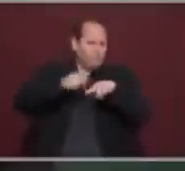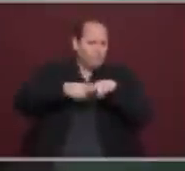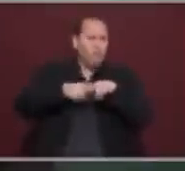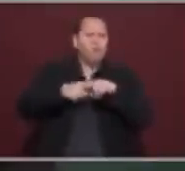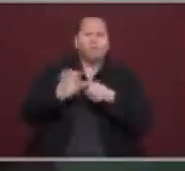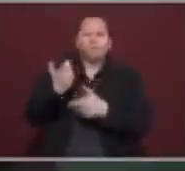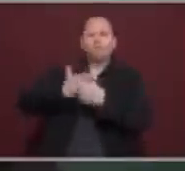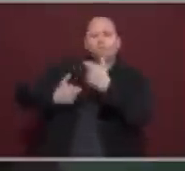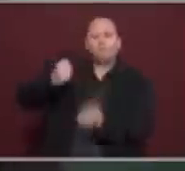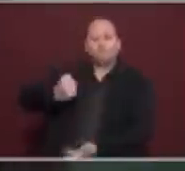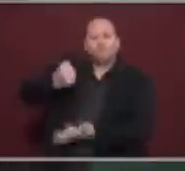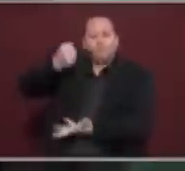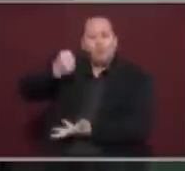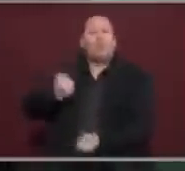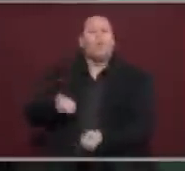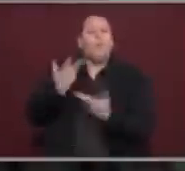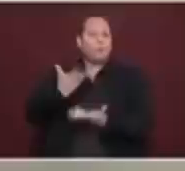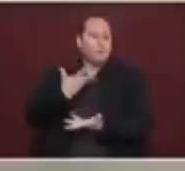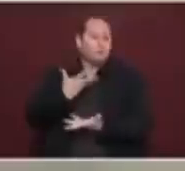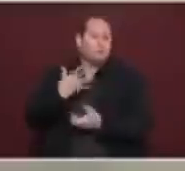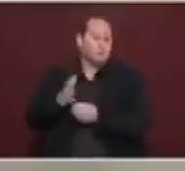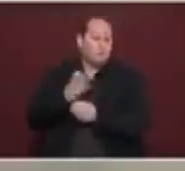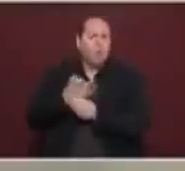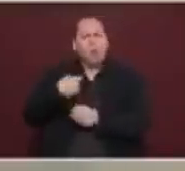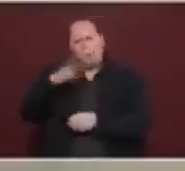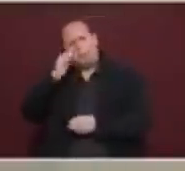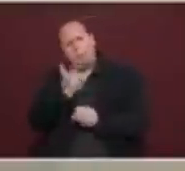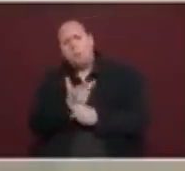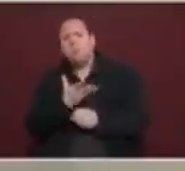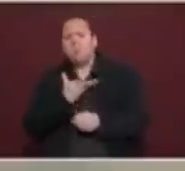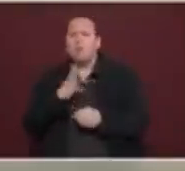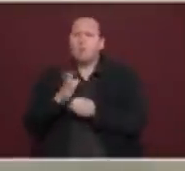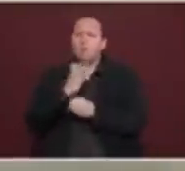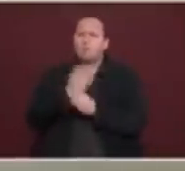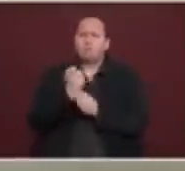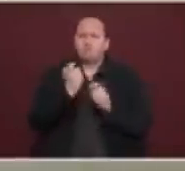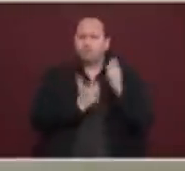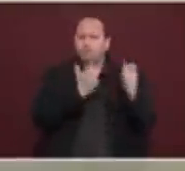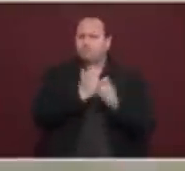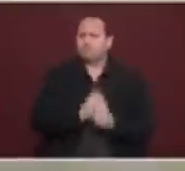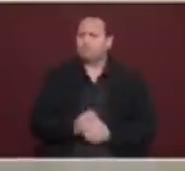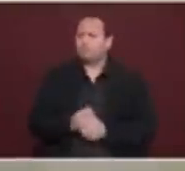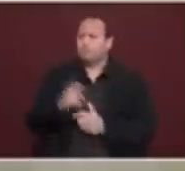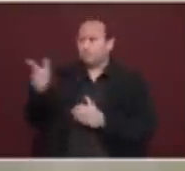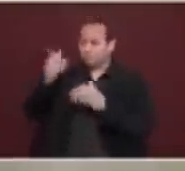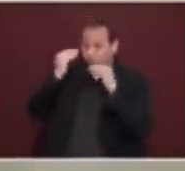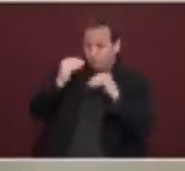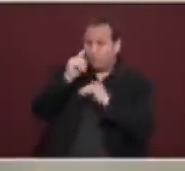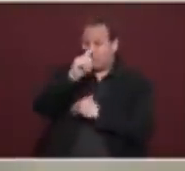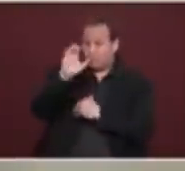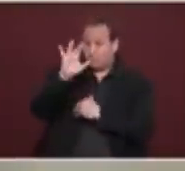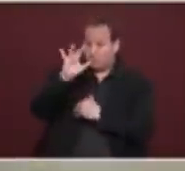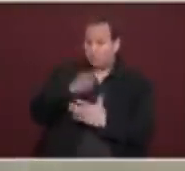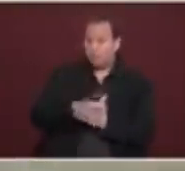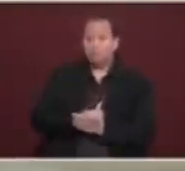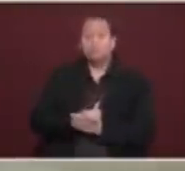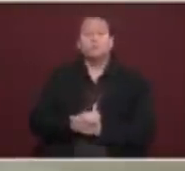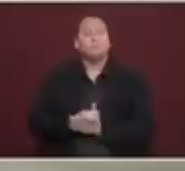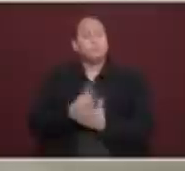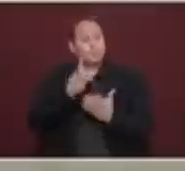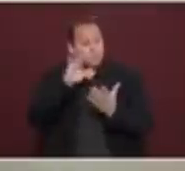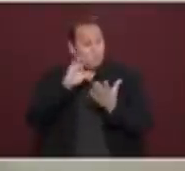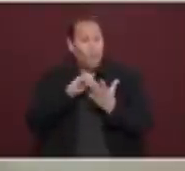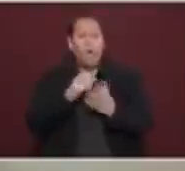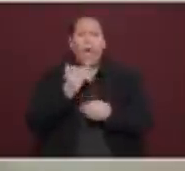en este momento vemos por supuesto viable gracias sí sí por supuesto por supuesto a